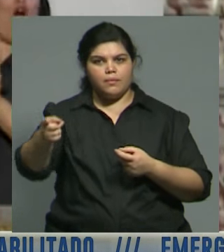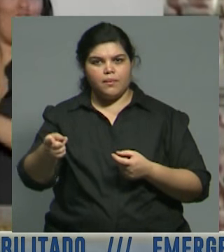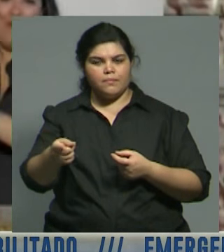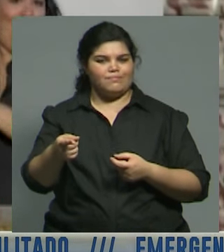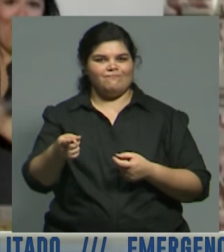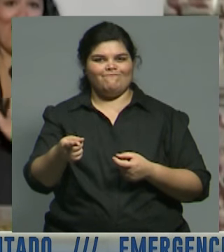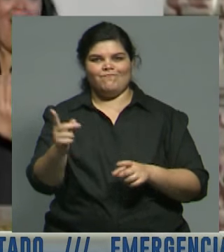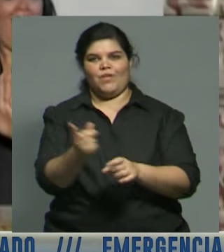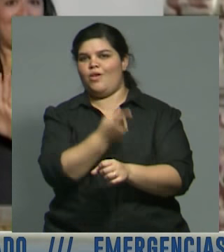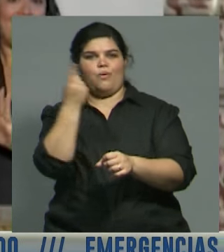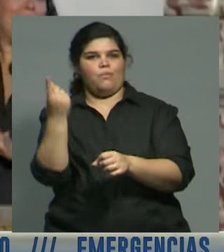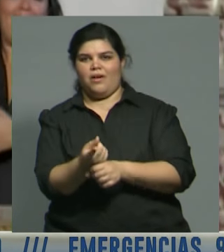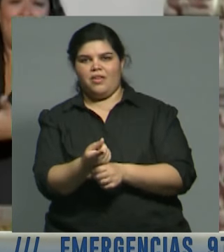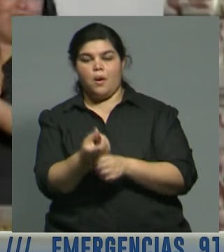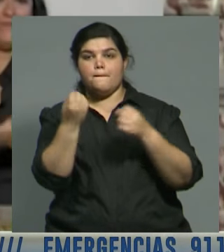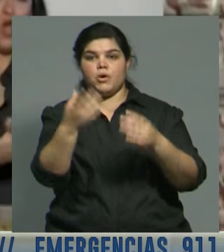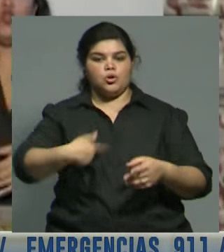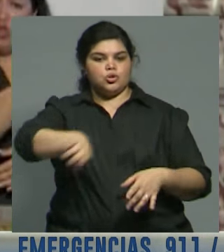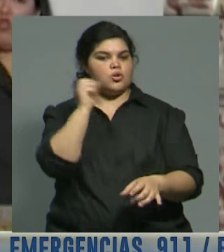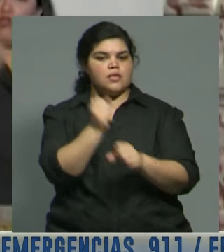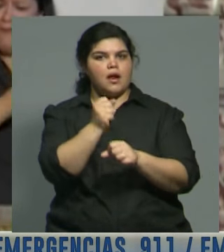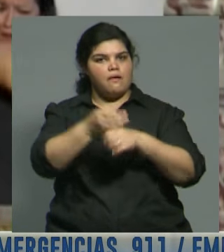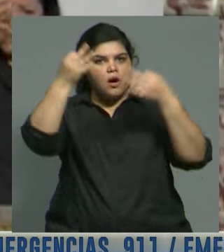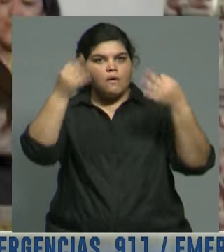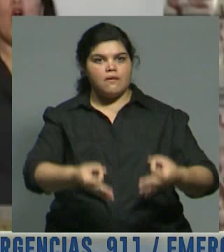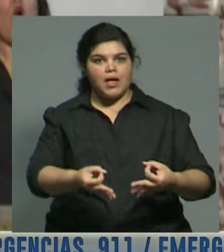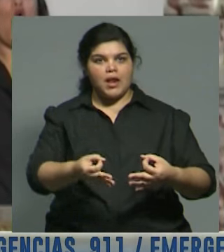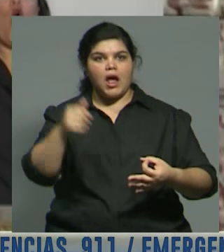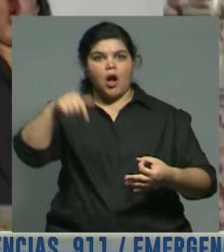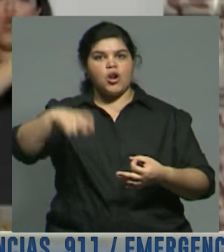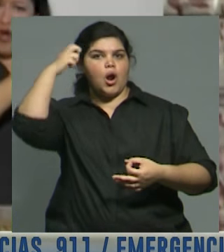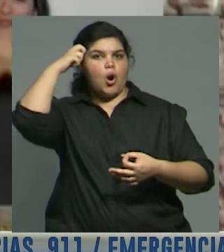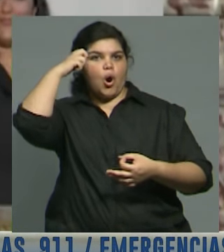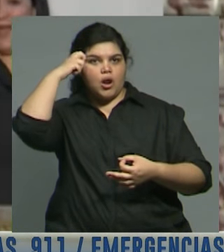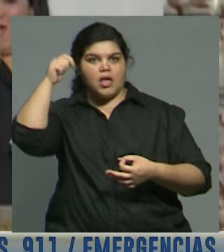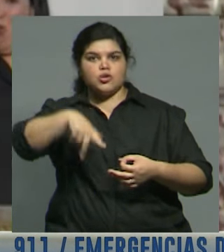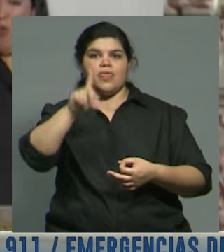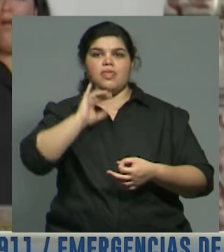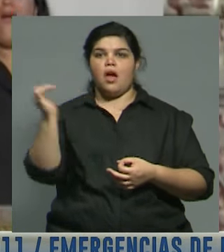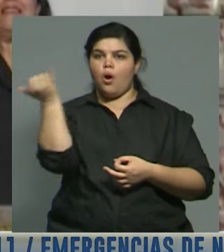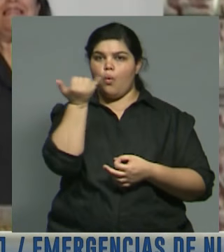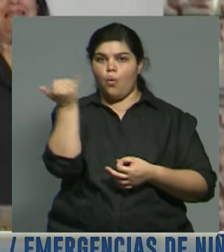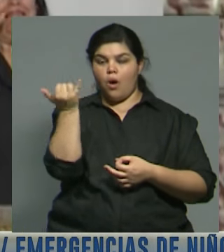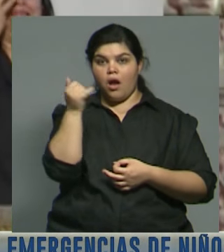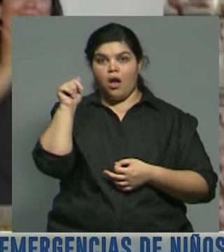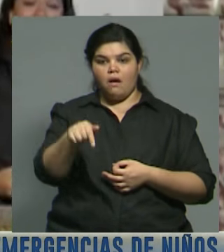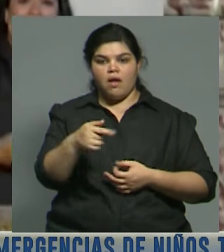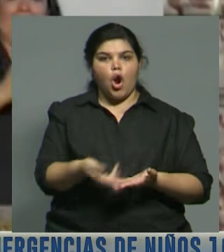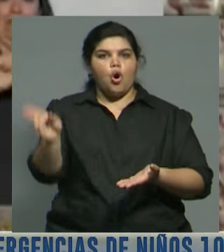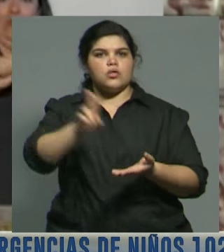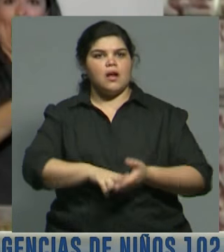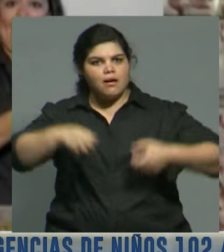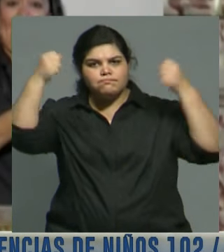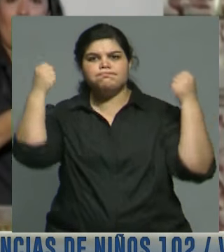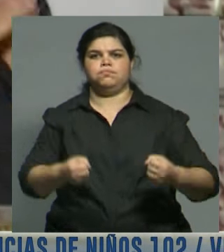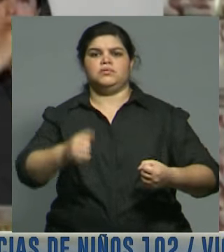hacer porque estamos trabajando como corresponde. El Congreso, después del fallido del jueves, logró volver a imponer